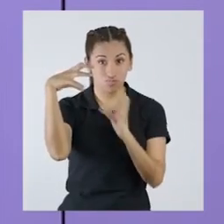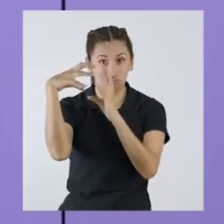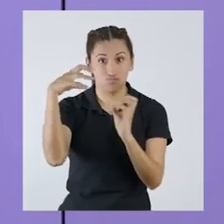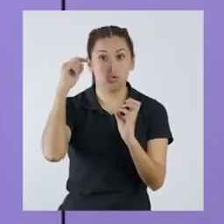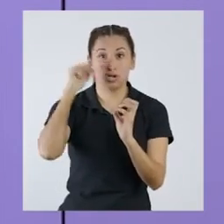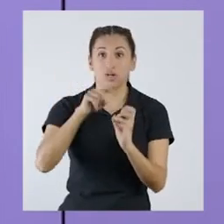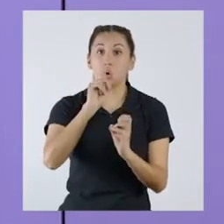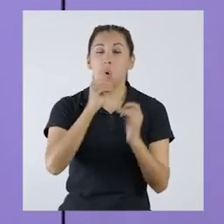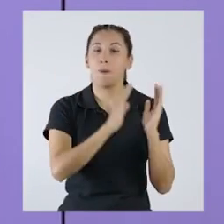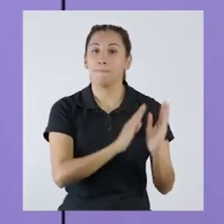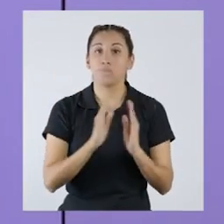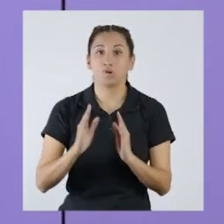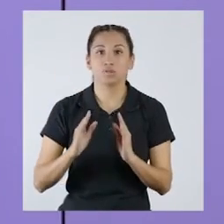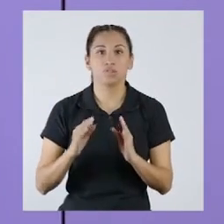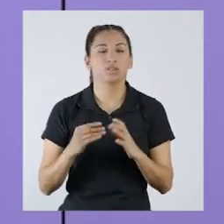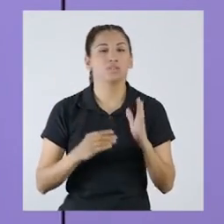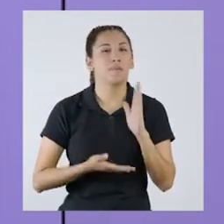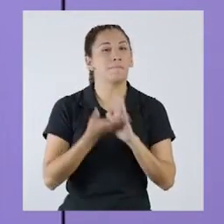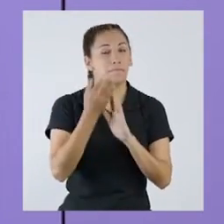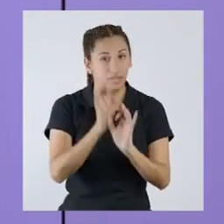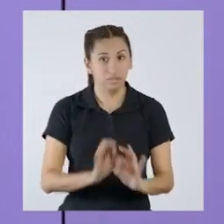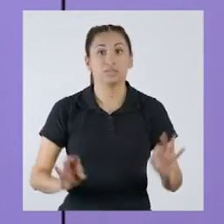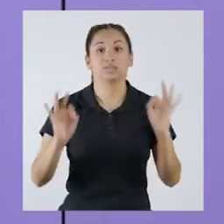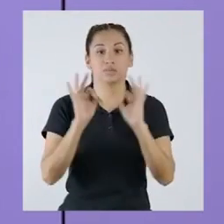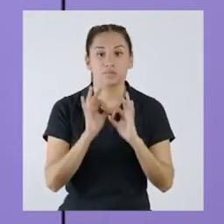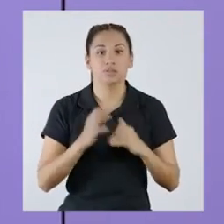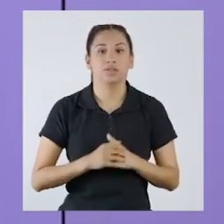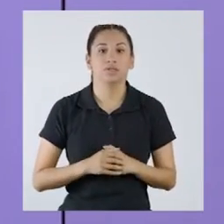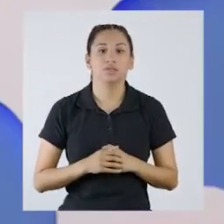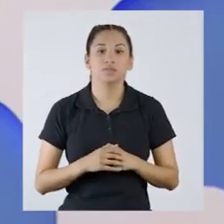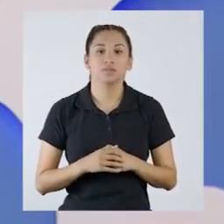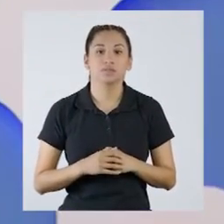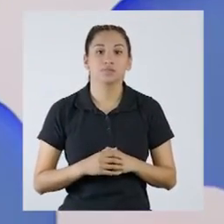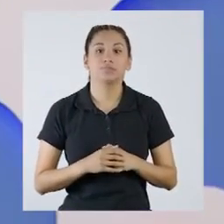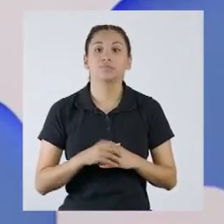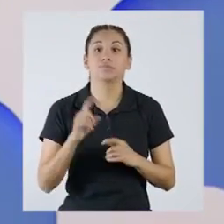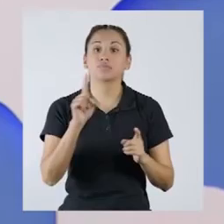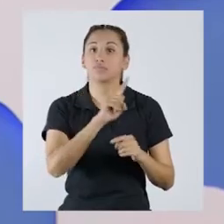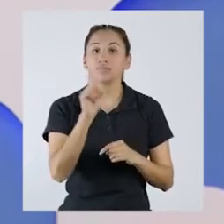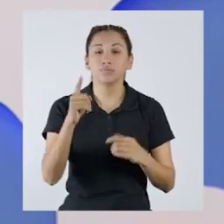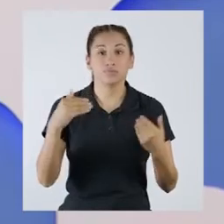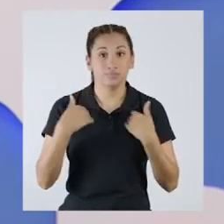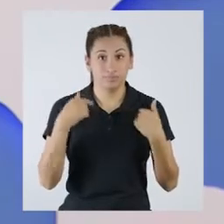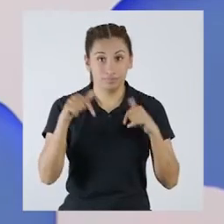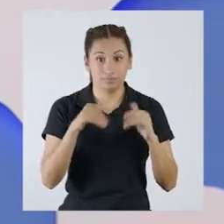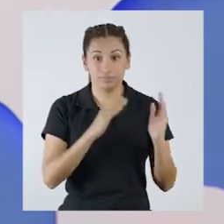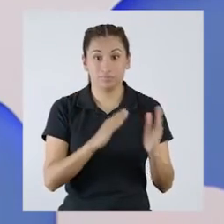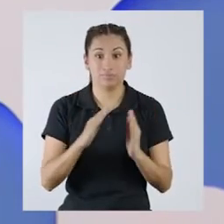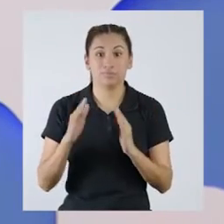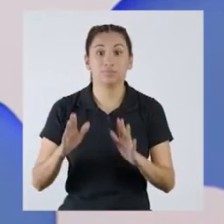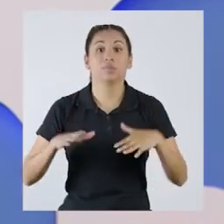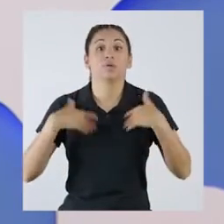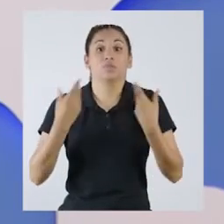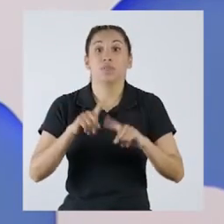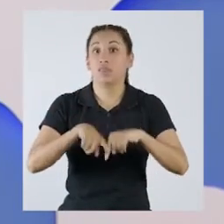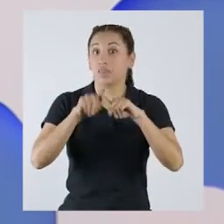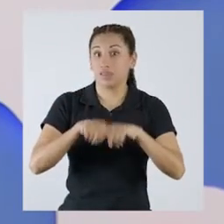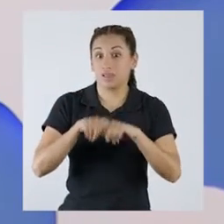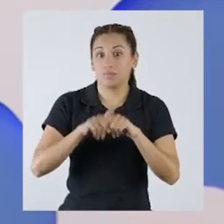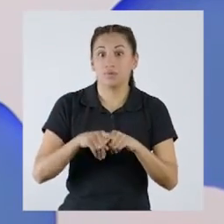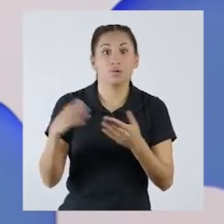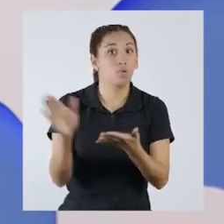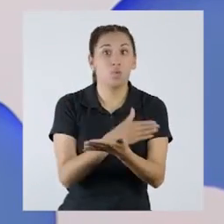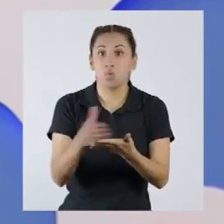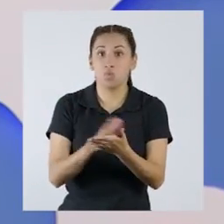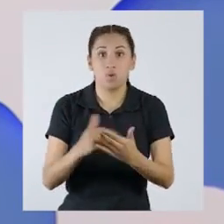fotosíntesis es uno de los procesos biológicos más importantes. Y si no se diera ese proceso, probablemente